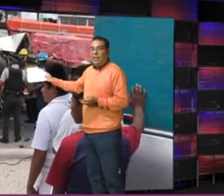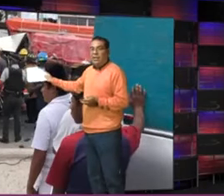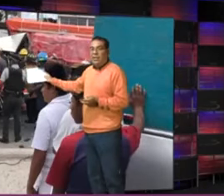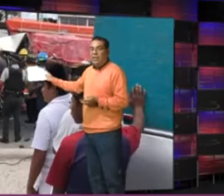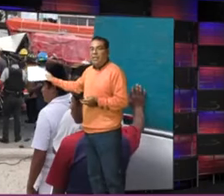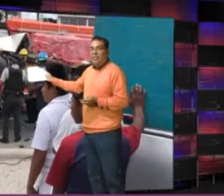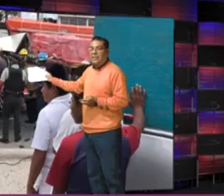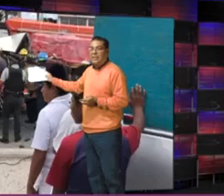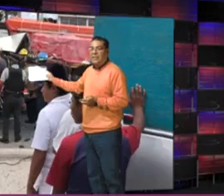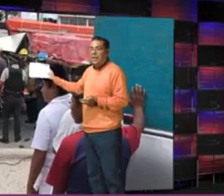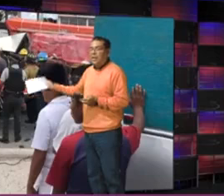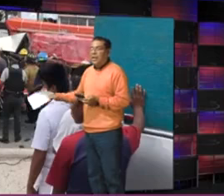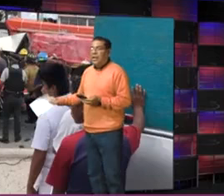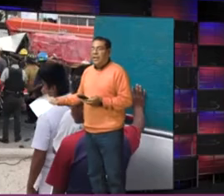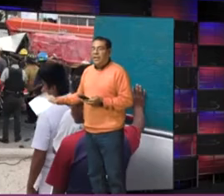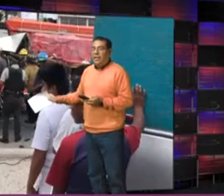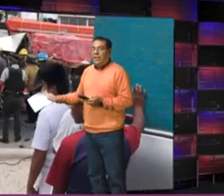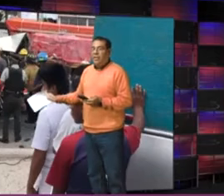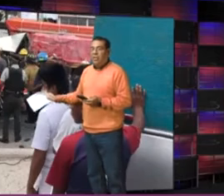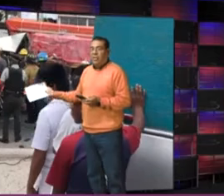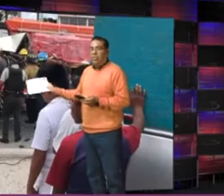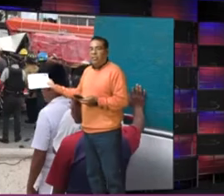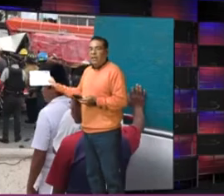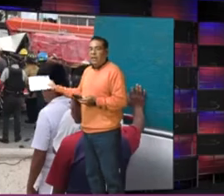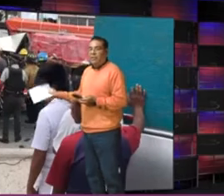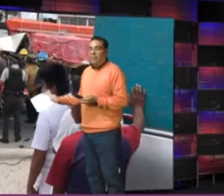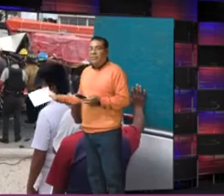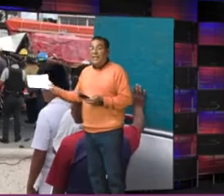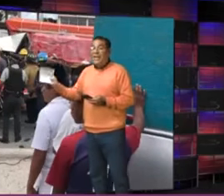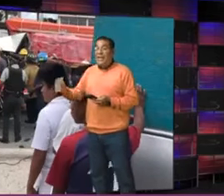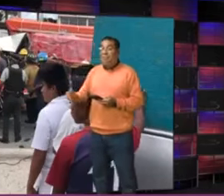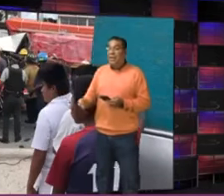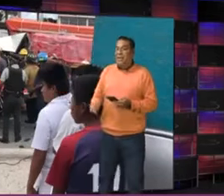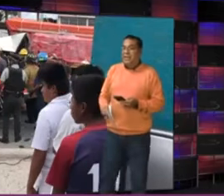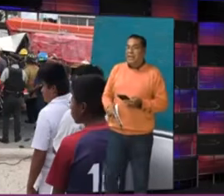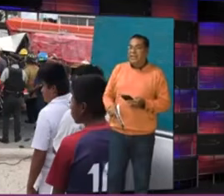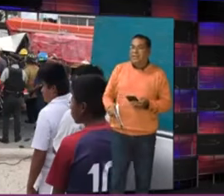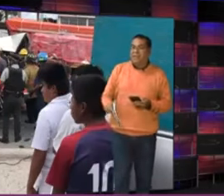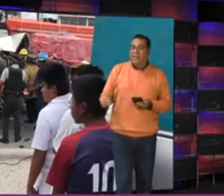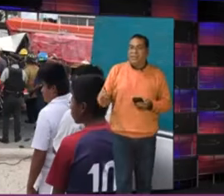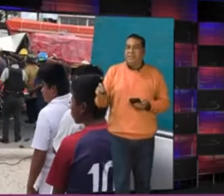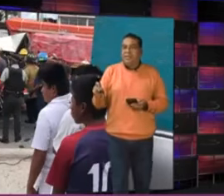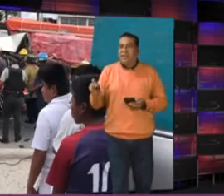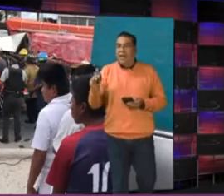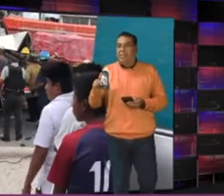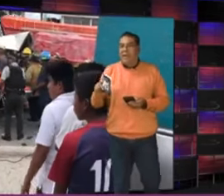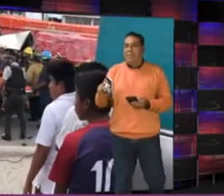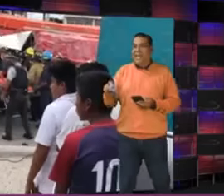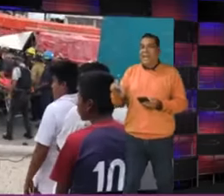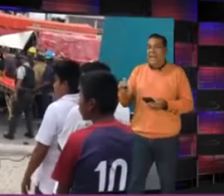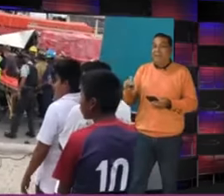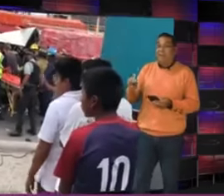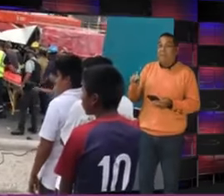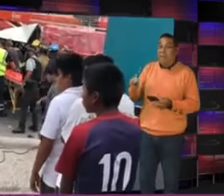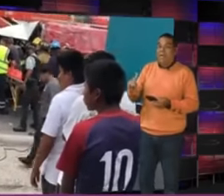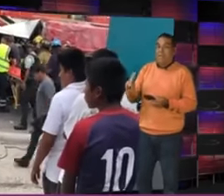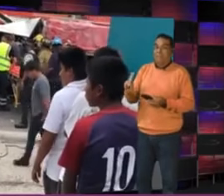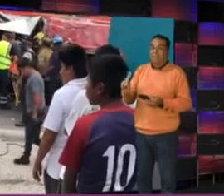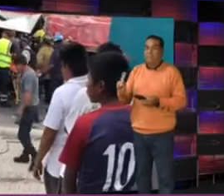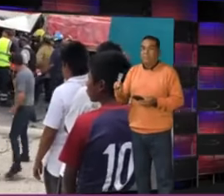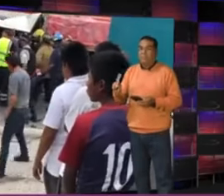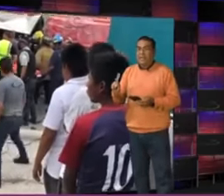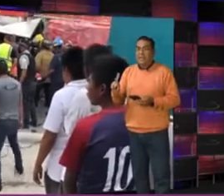combi de Enrique Pastrana. Continúa, porfa, el video, Sofi, y en la parte de atrás, precisamente, aparece el camión